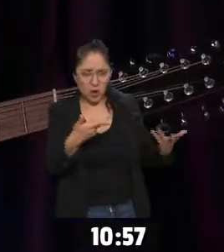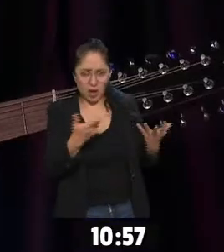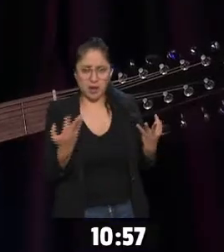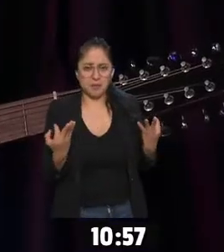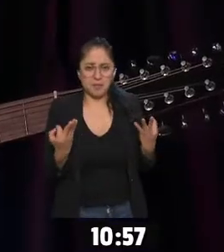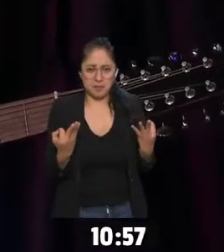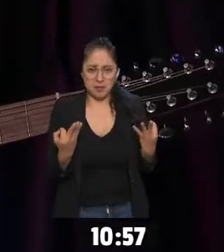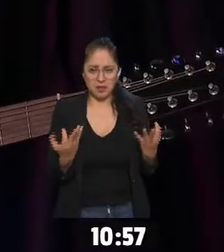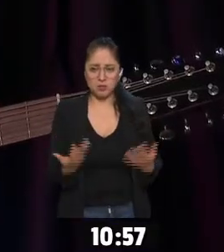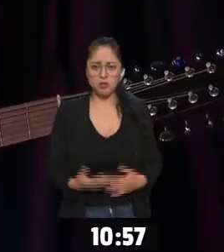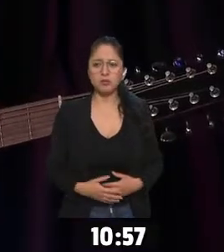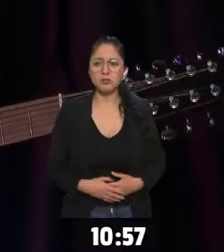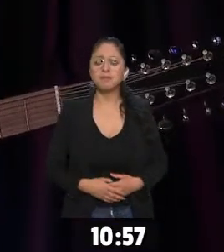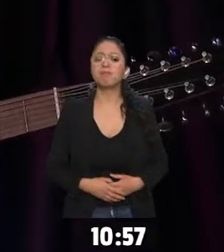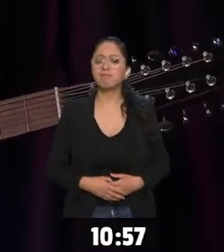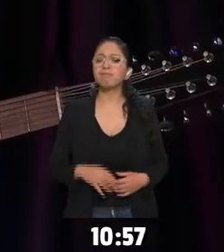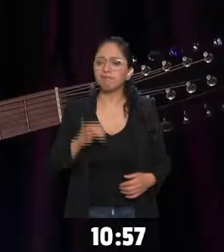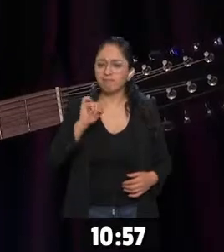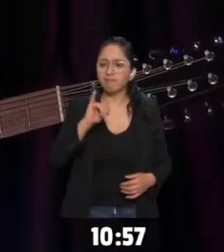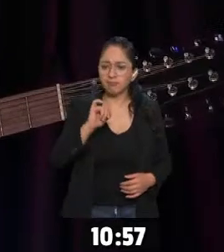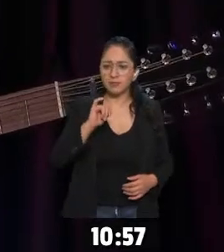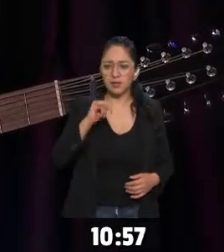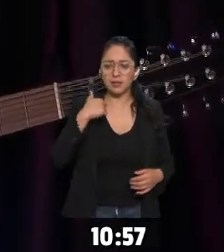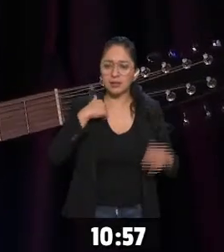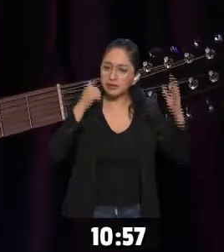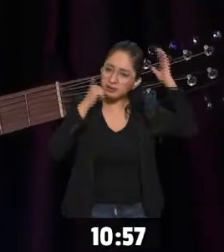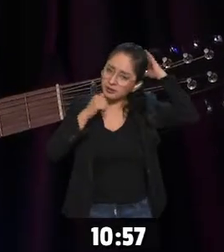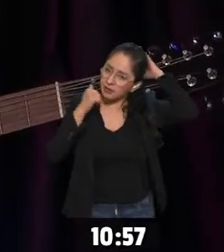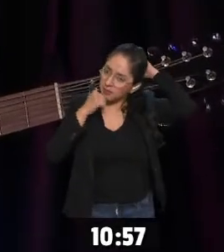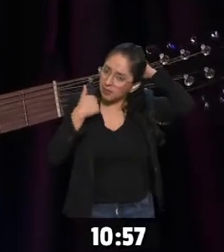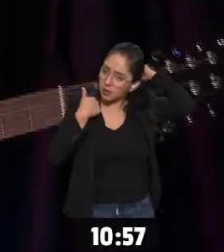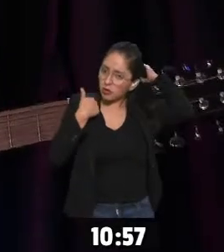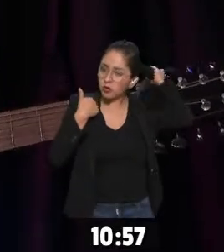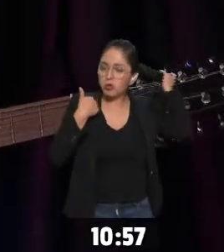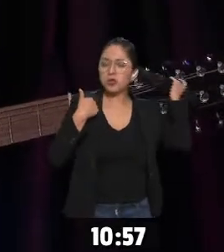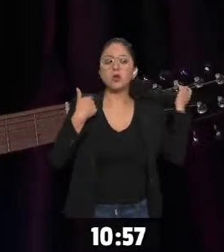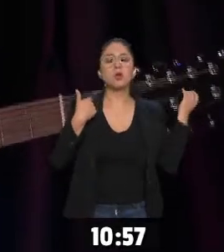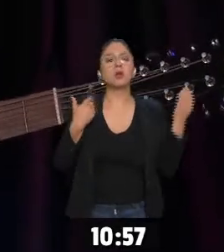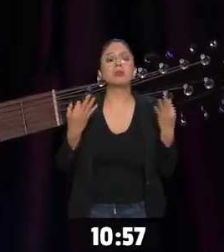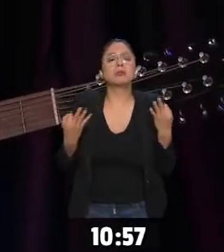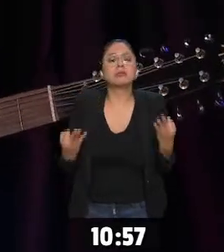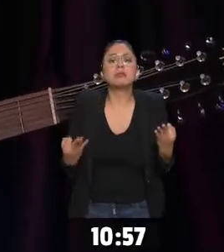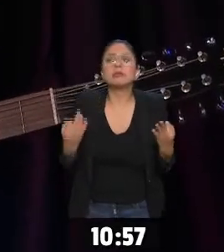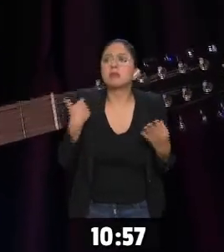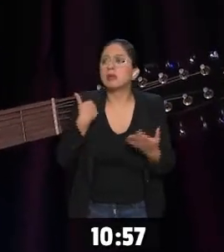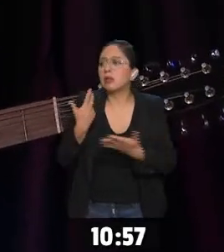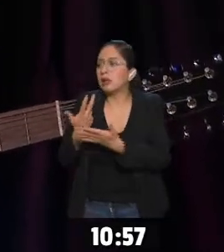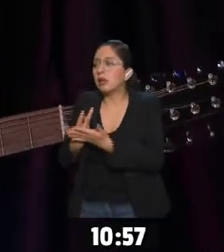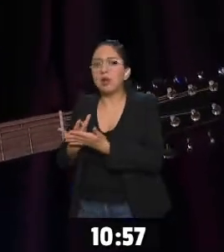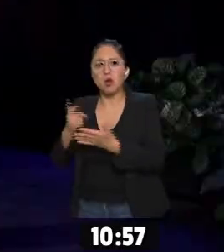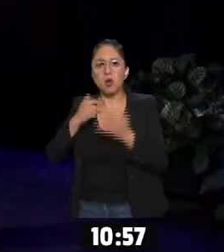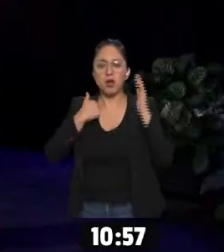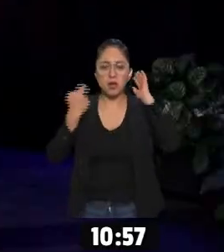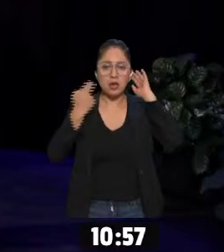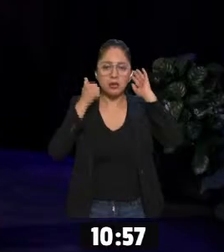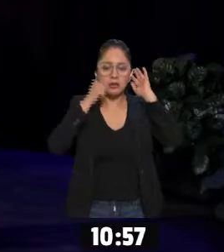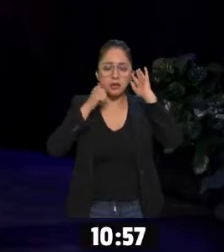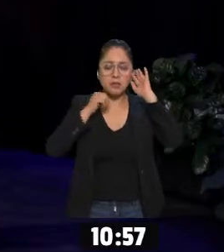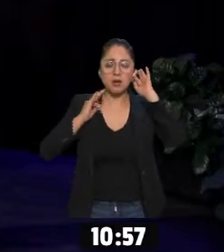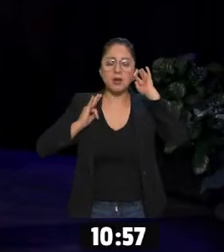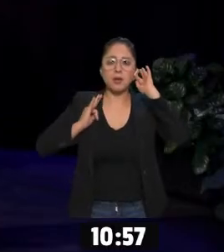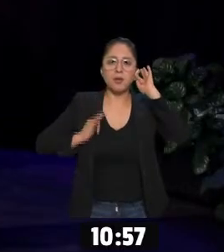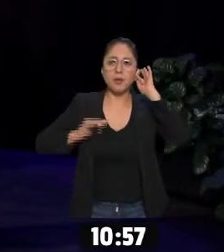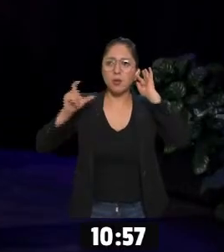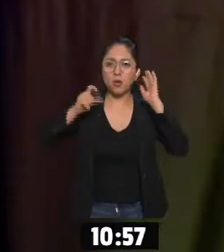Sí, la verdad hago meditación, pero caminando. Porque soy muy inquieto y me cuesta estar en flor. No hay problema. ¿Sabes que hay